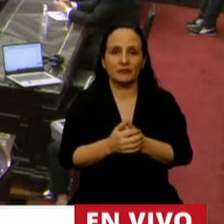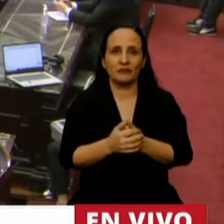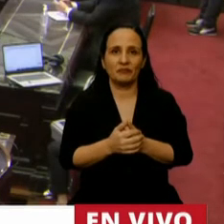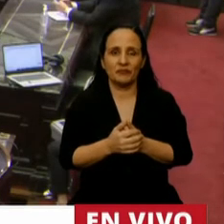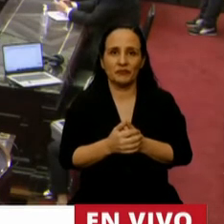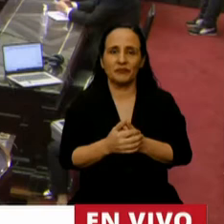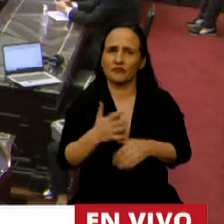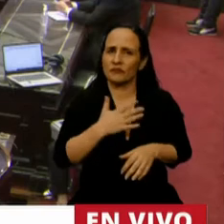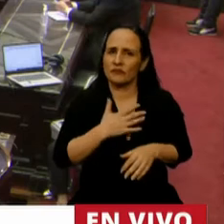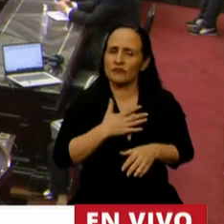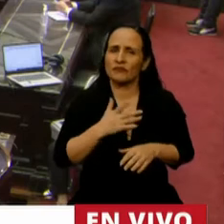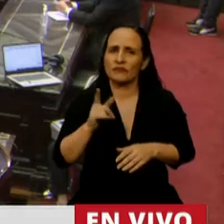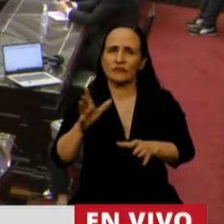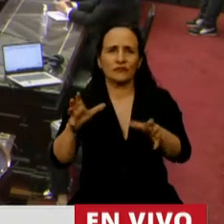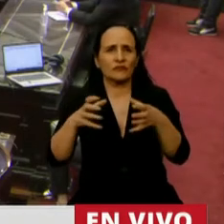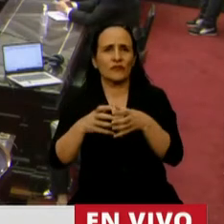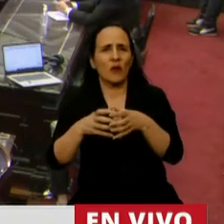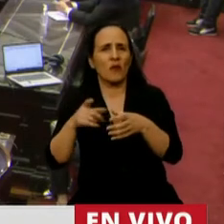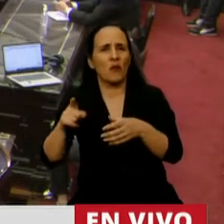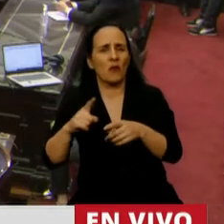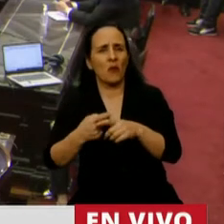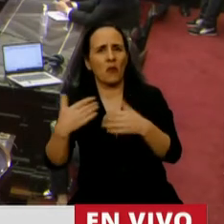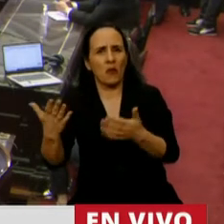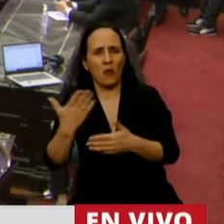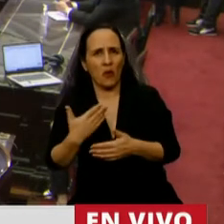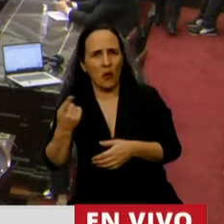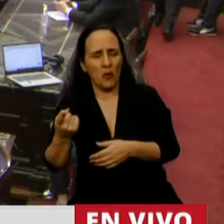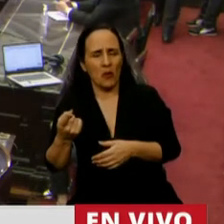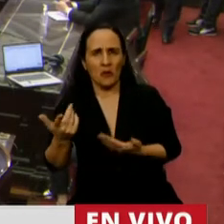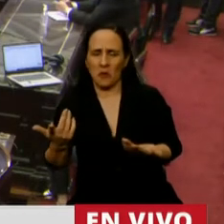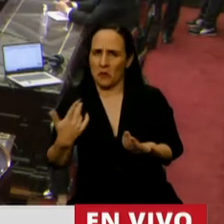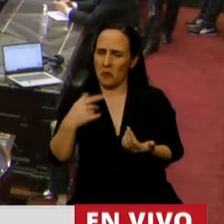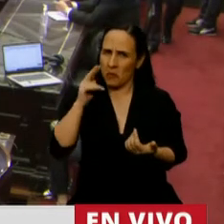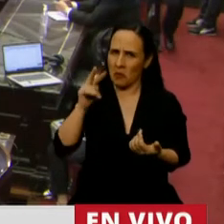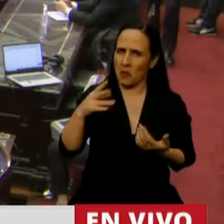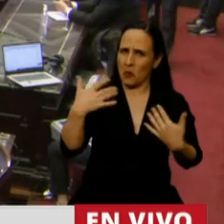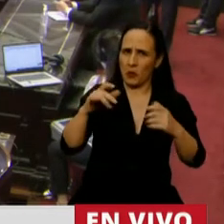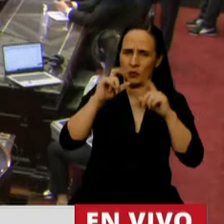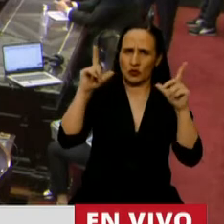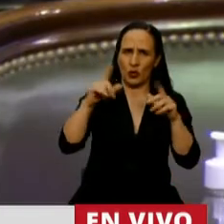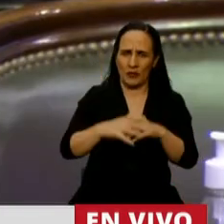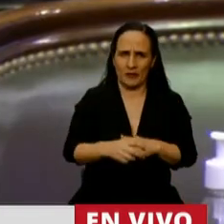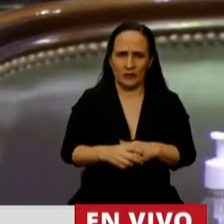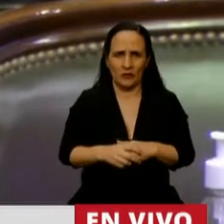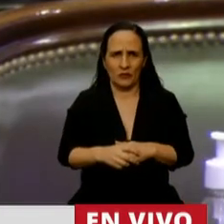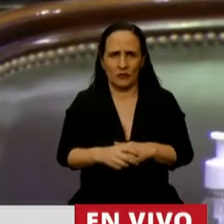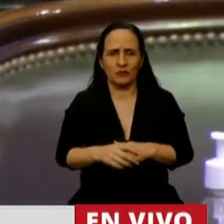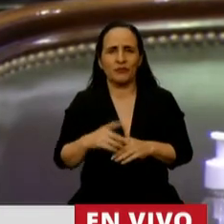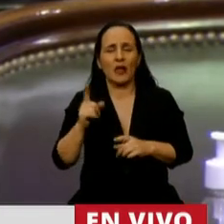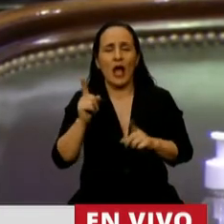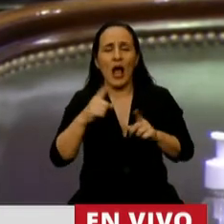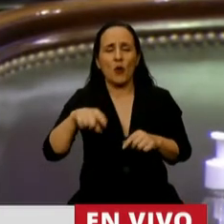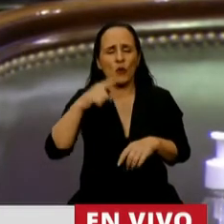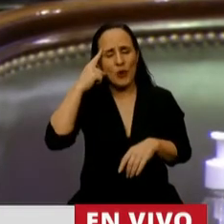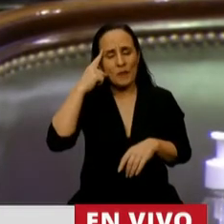algunas intervenciones del oficialismo me sorprenden. Me parece que algunos piensan, con todo respeto,